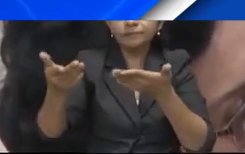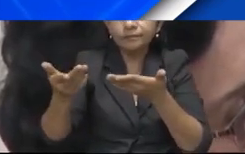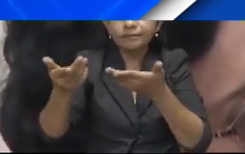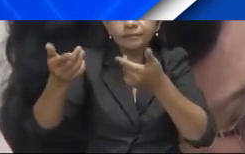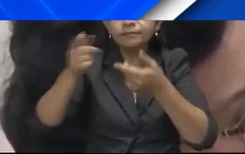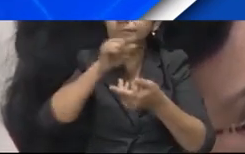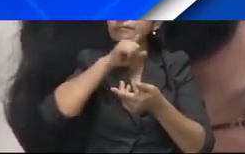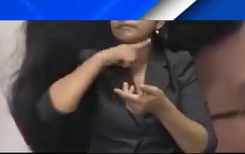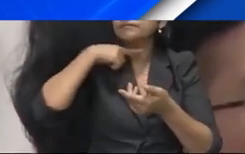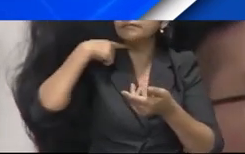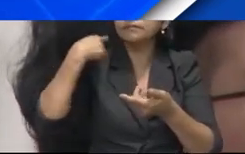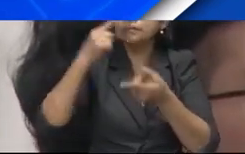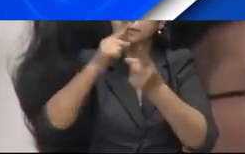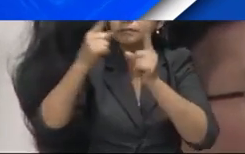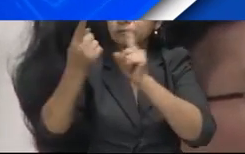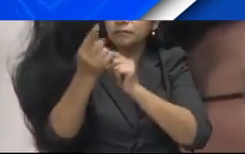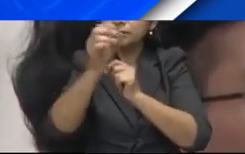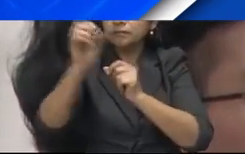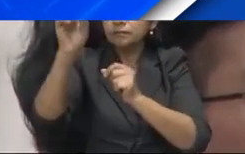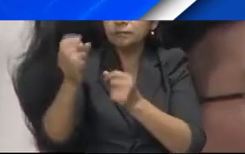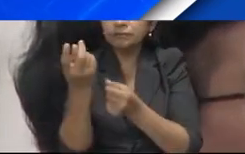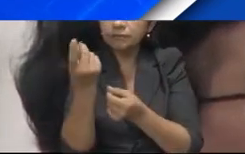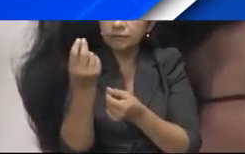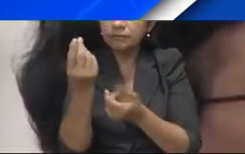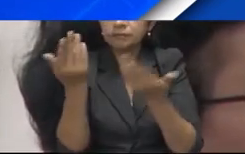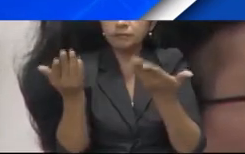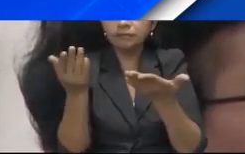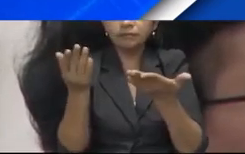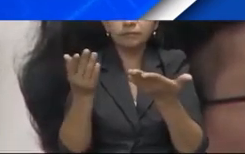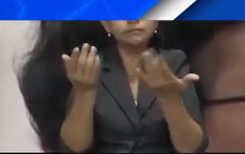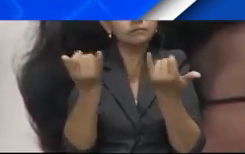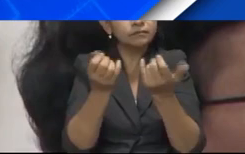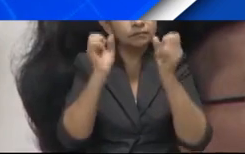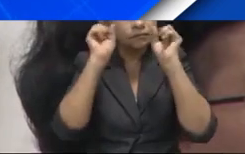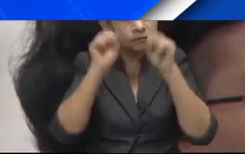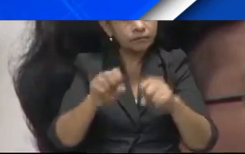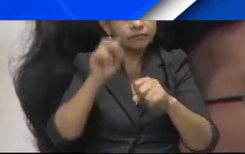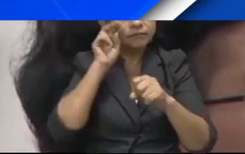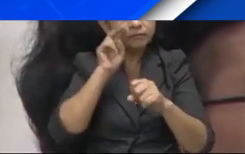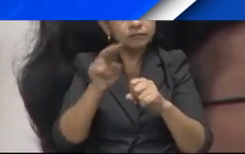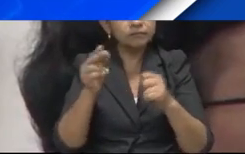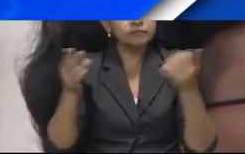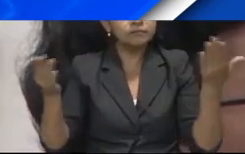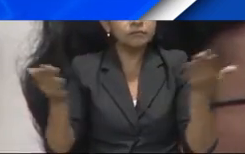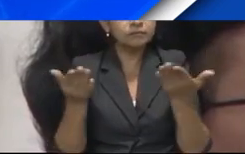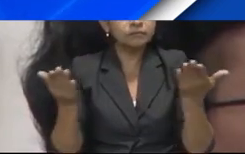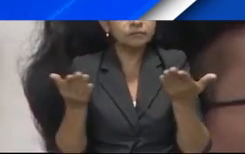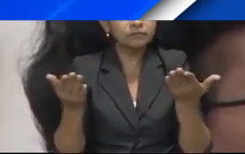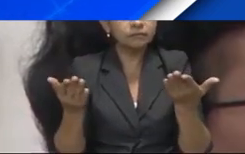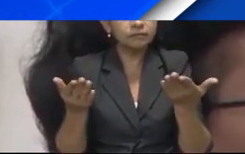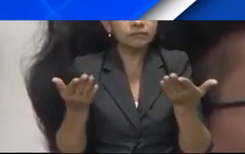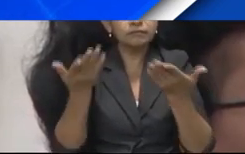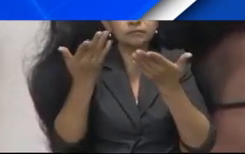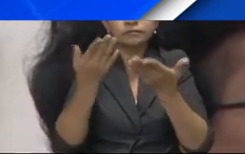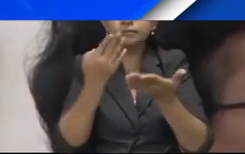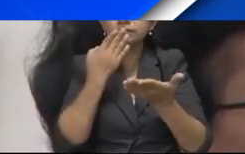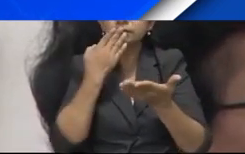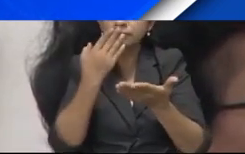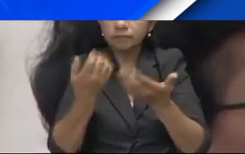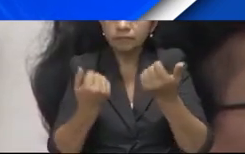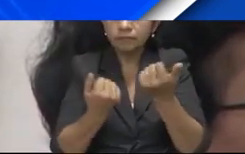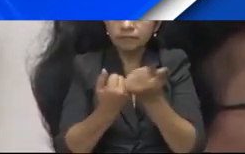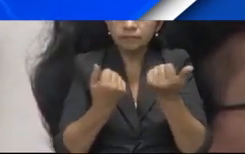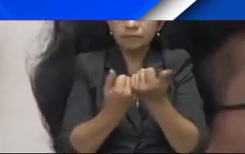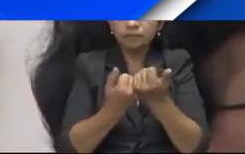transacciones reales. Por lo tanto, incluso esto tiene que ver mucho con la solidez y